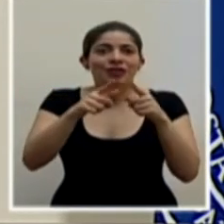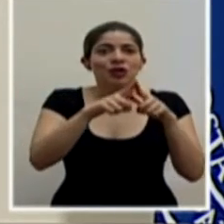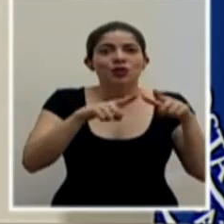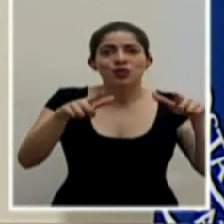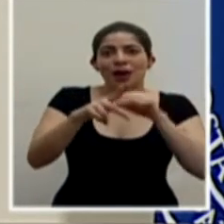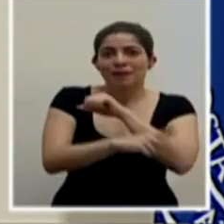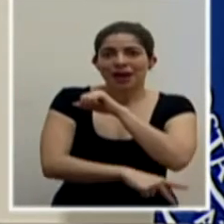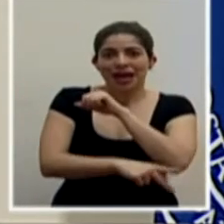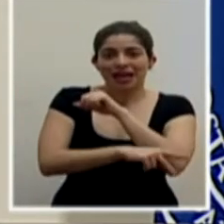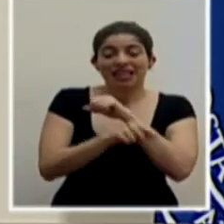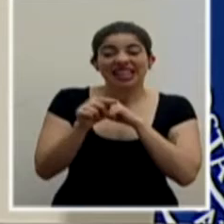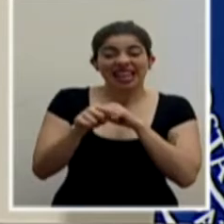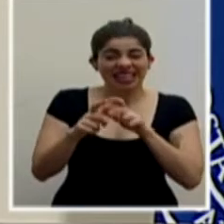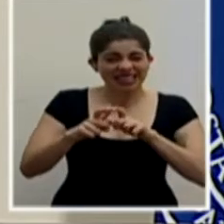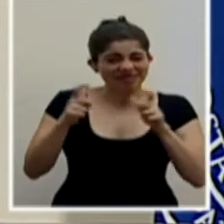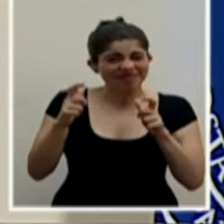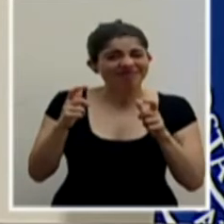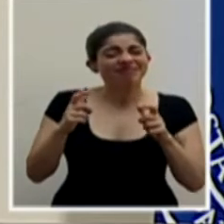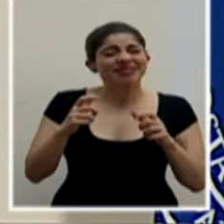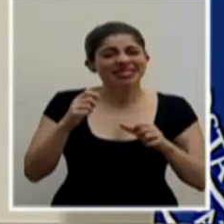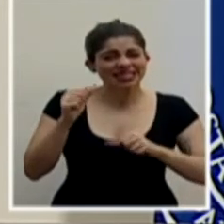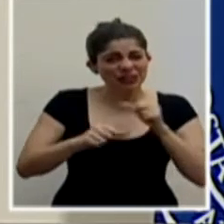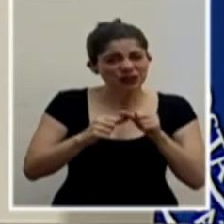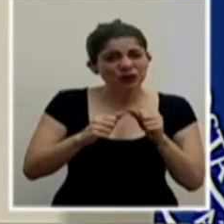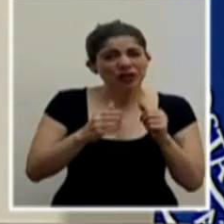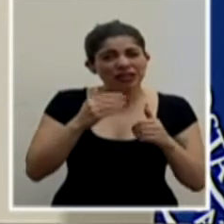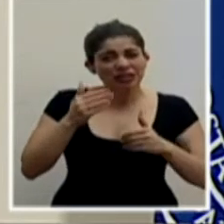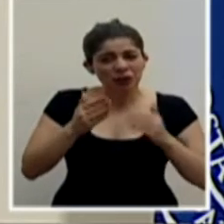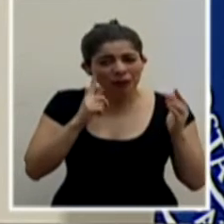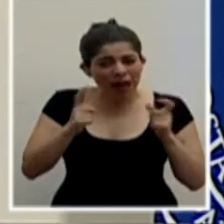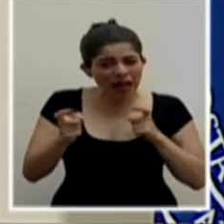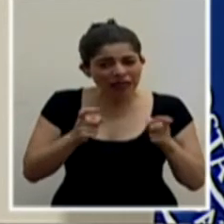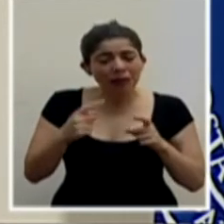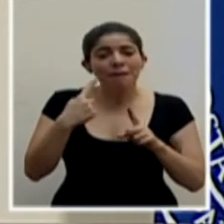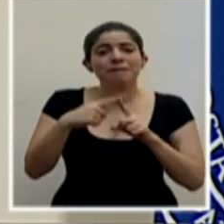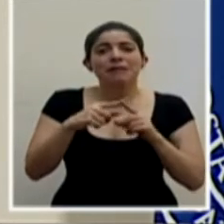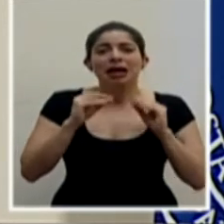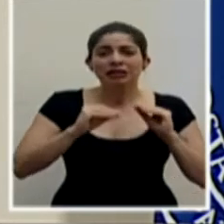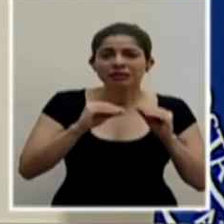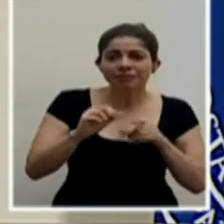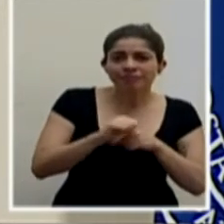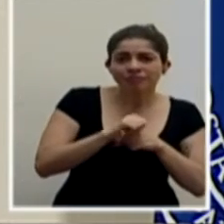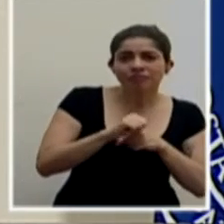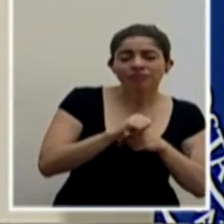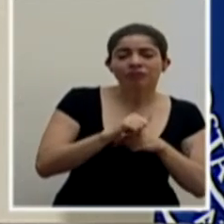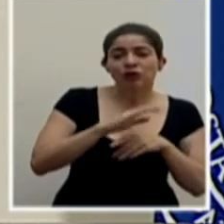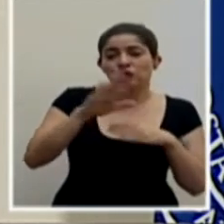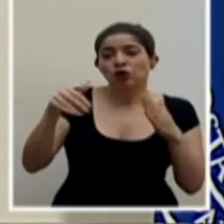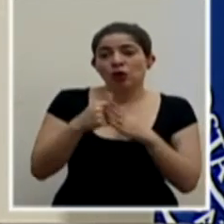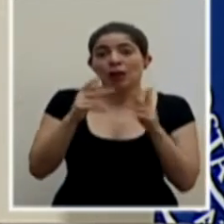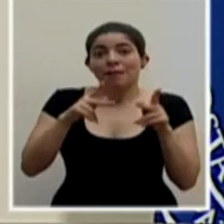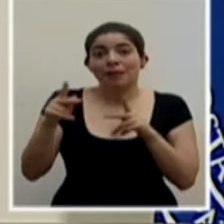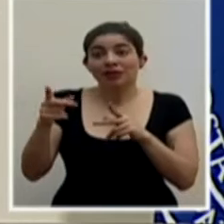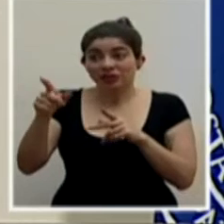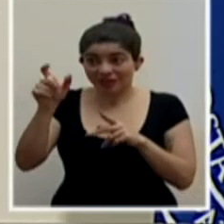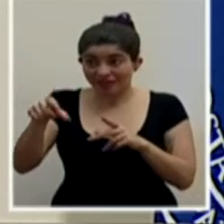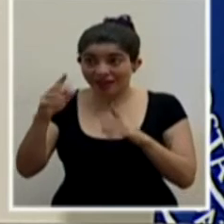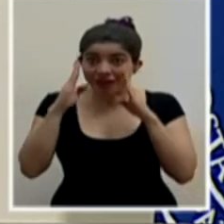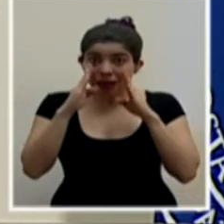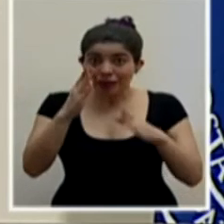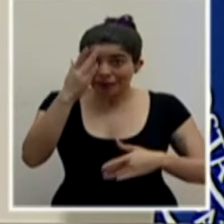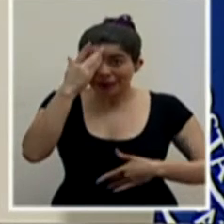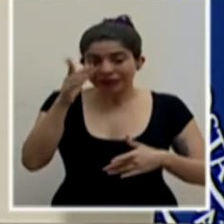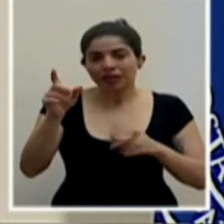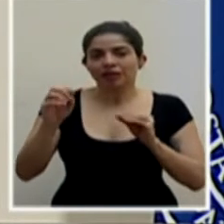logístico, pero también de capacitación a todas las personas que tienen que ver en algún momento con un paciente